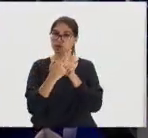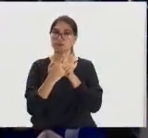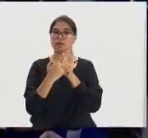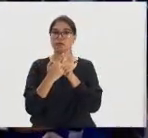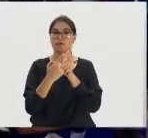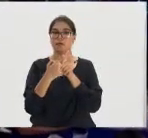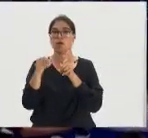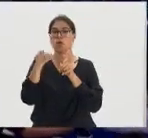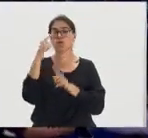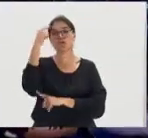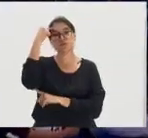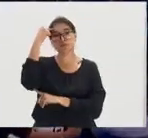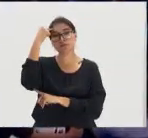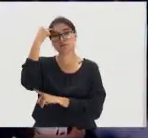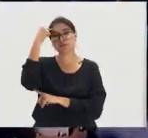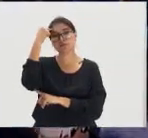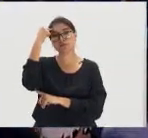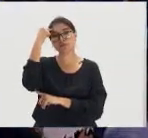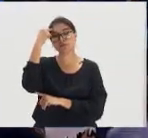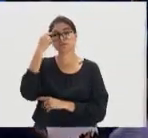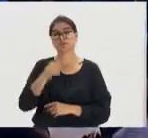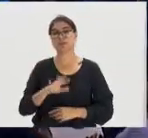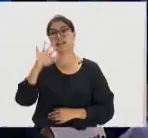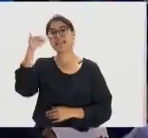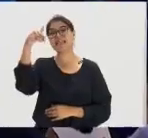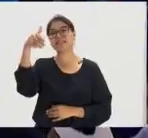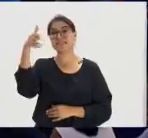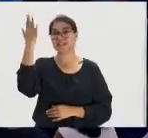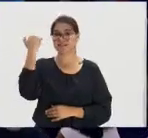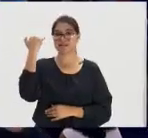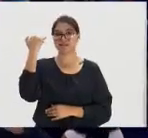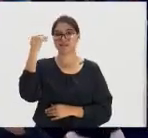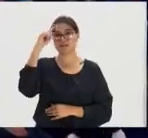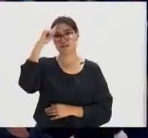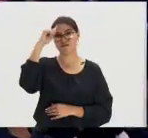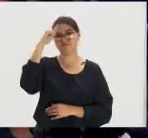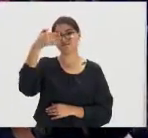época de antes. Vení hoy, habla aquí.